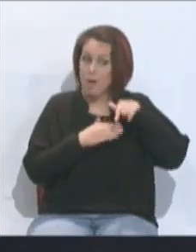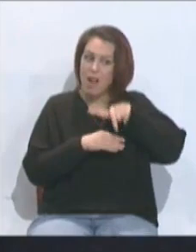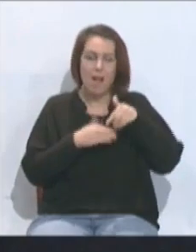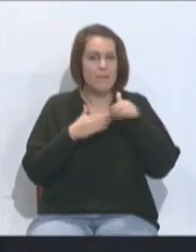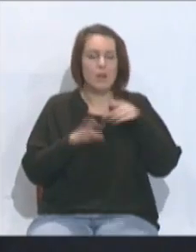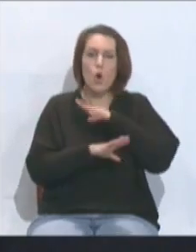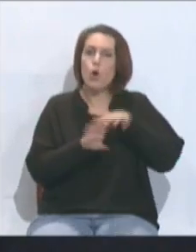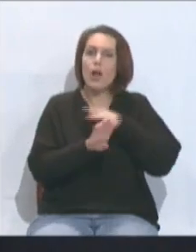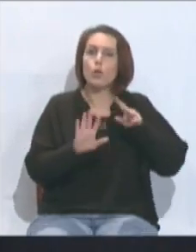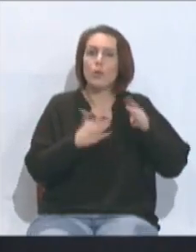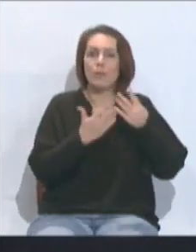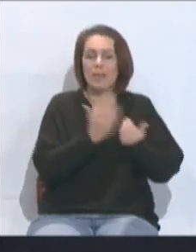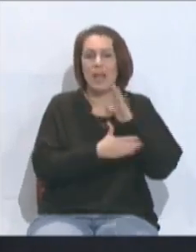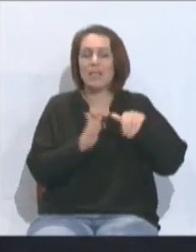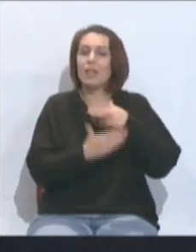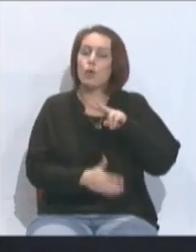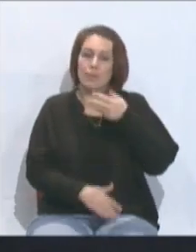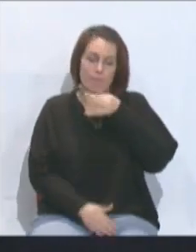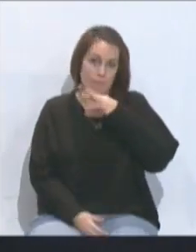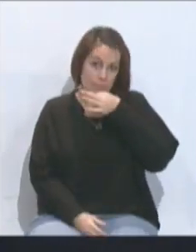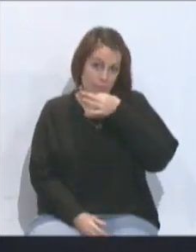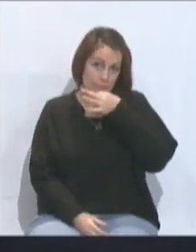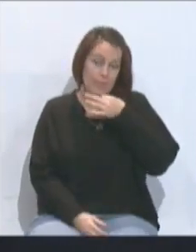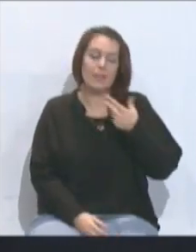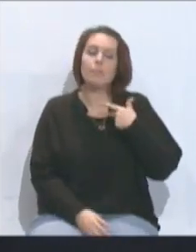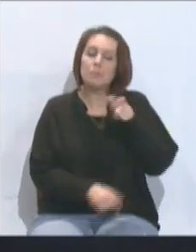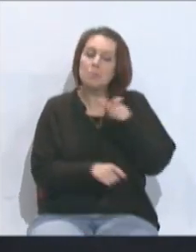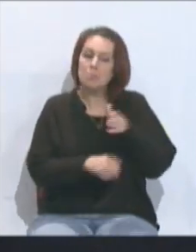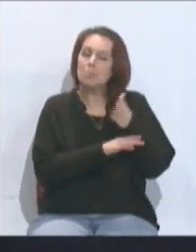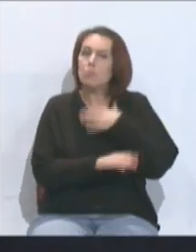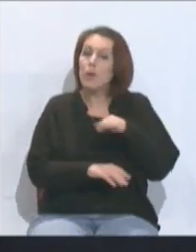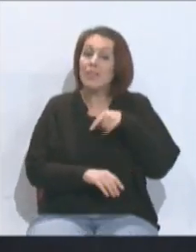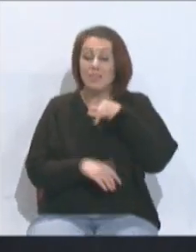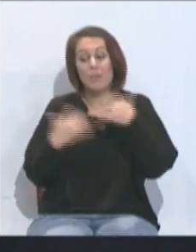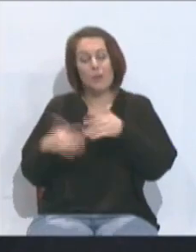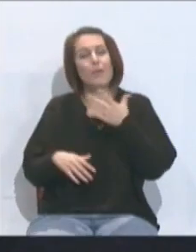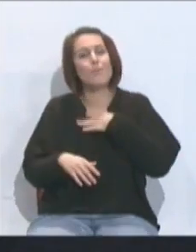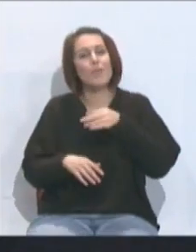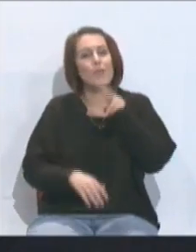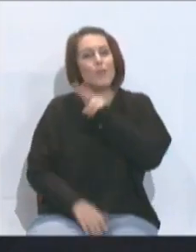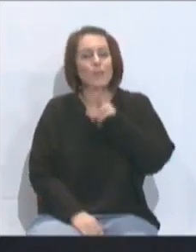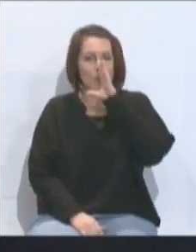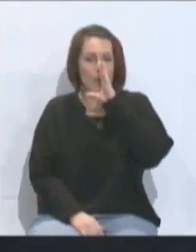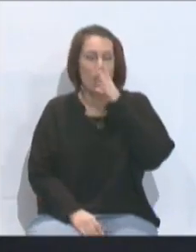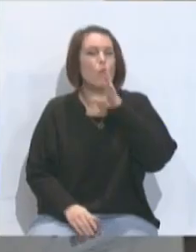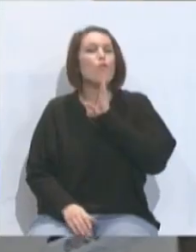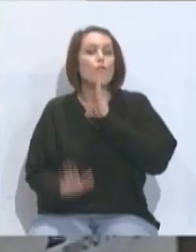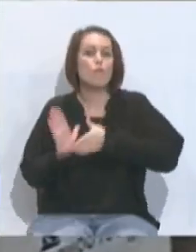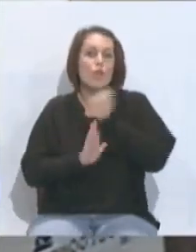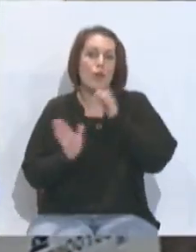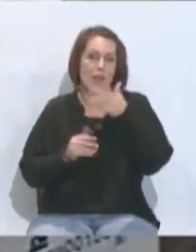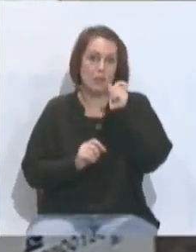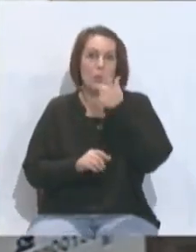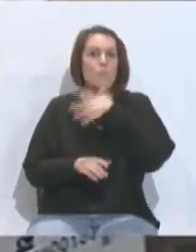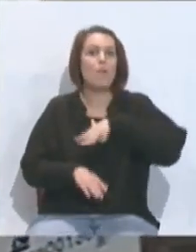encuentra abierto en horario de 9 de la mañana a 2 y media de la tarde, todos los interesados podrán donar este miércoles 12 de febrero en la Fundación Cajasol,